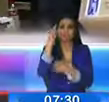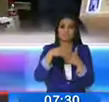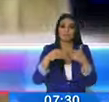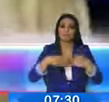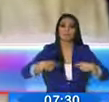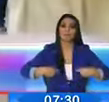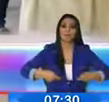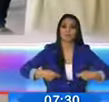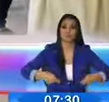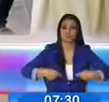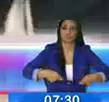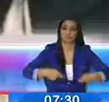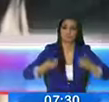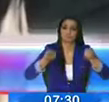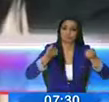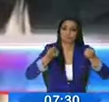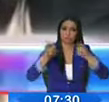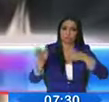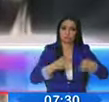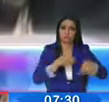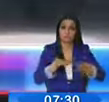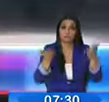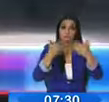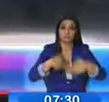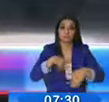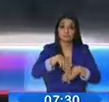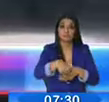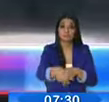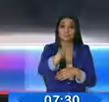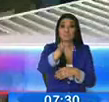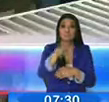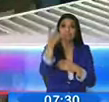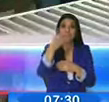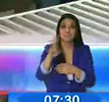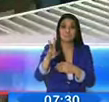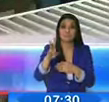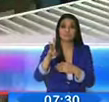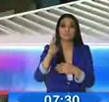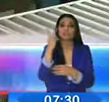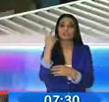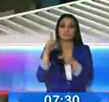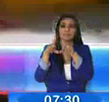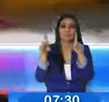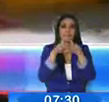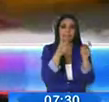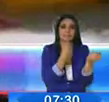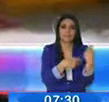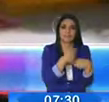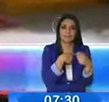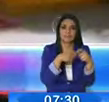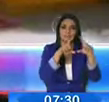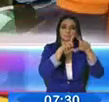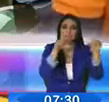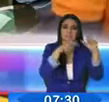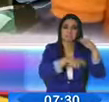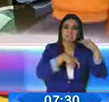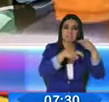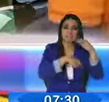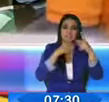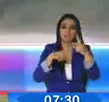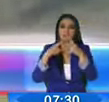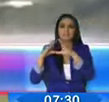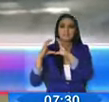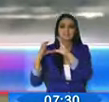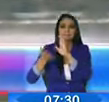empresas además está previsto que antes de que termine el 2017 se liquiden dos empresas nacional minera del ecuador y cementera del